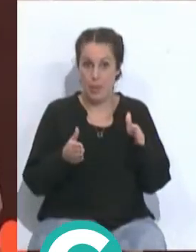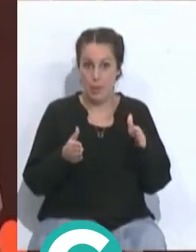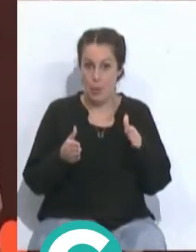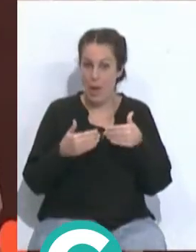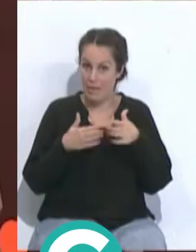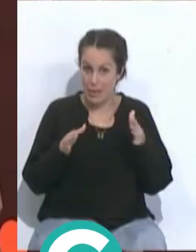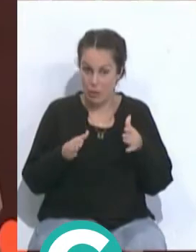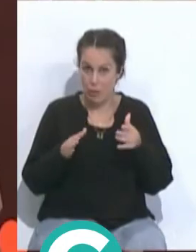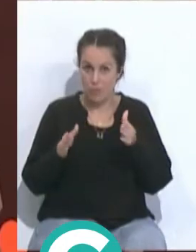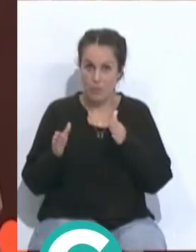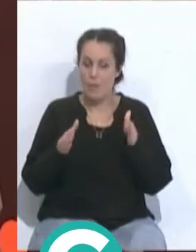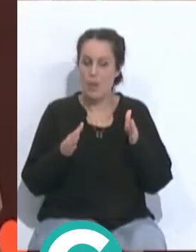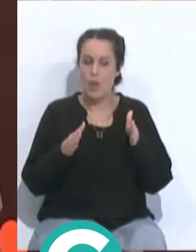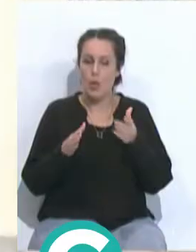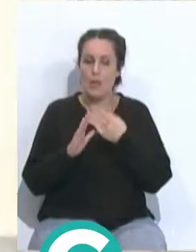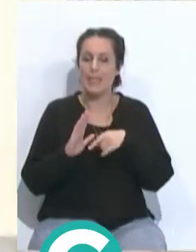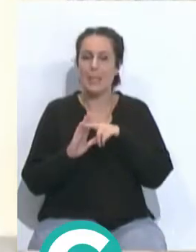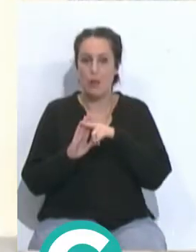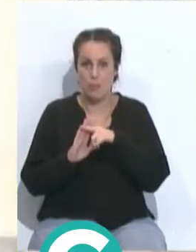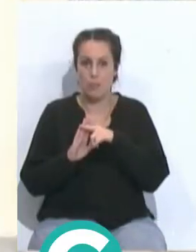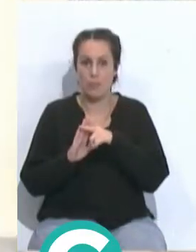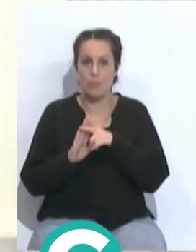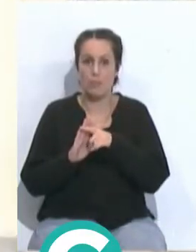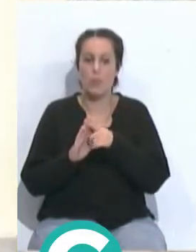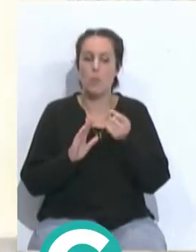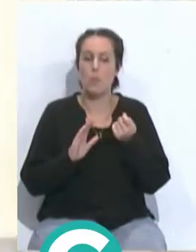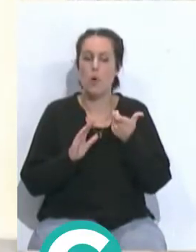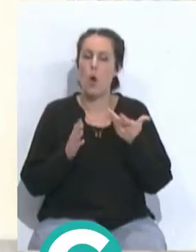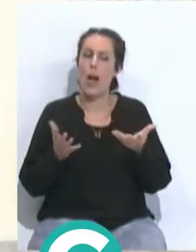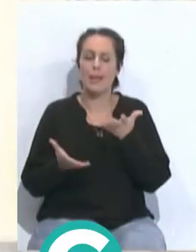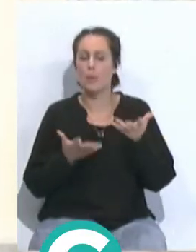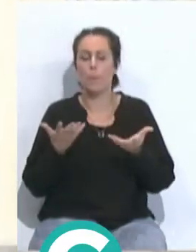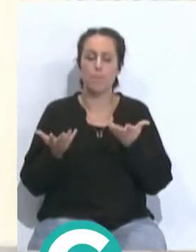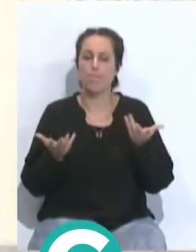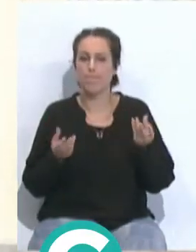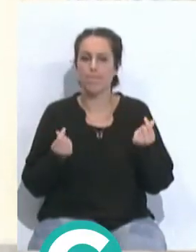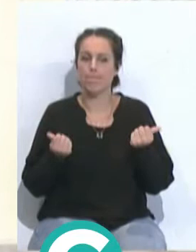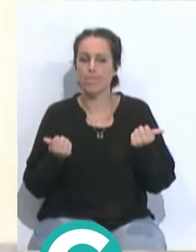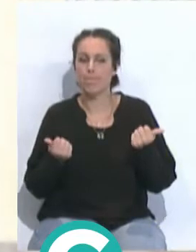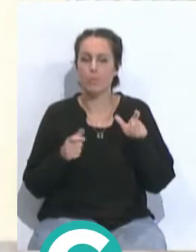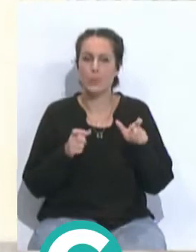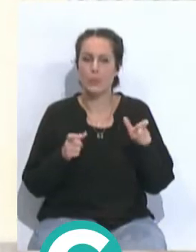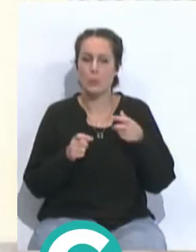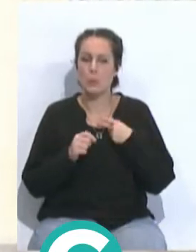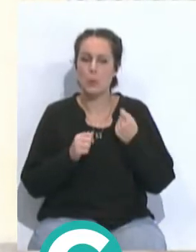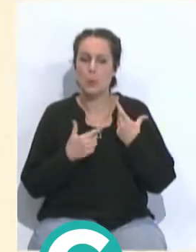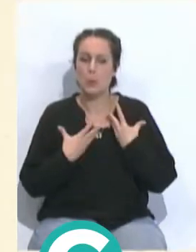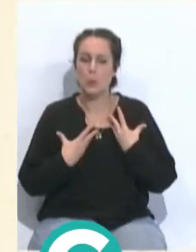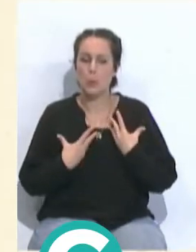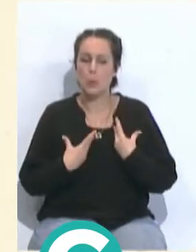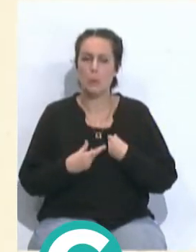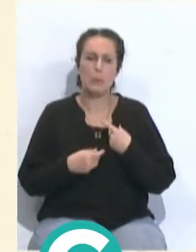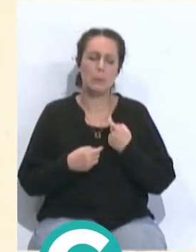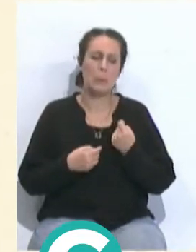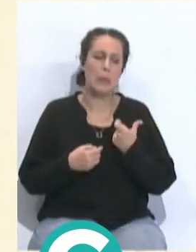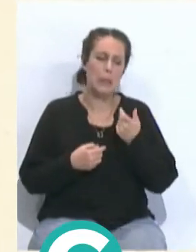plazo abierto del periodo de inscripciones y estaban un poco los ánimos así de algunas personas alicaídos porque qué